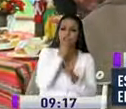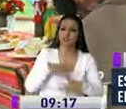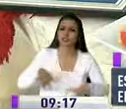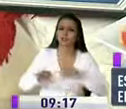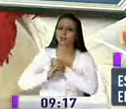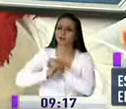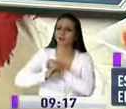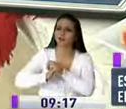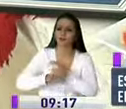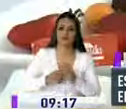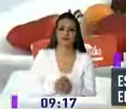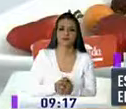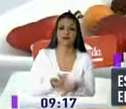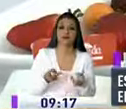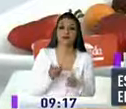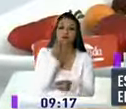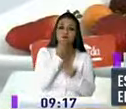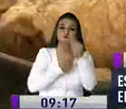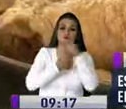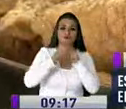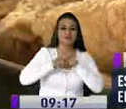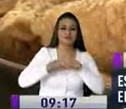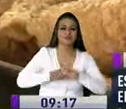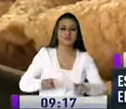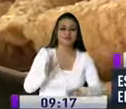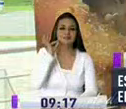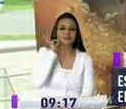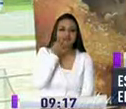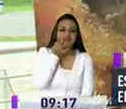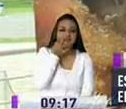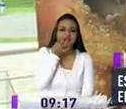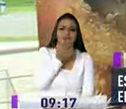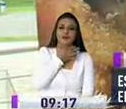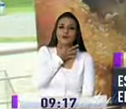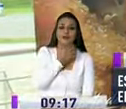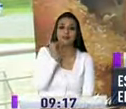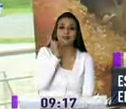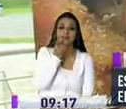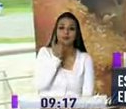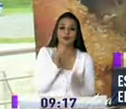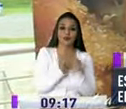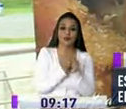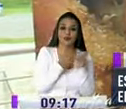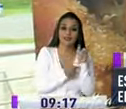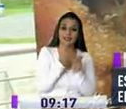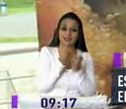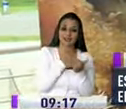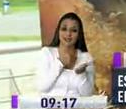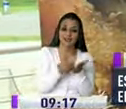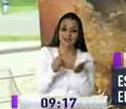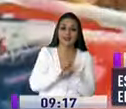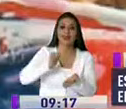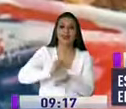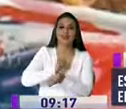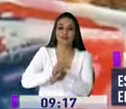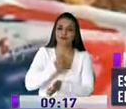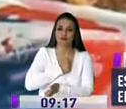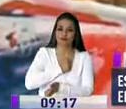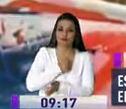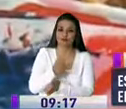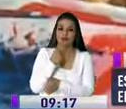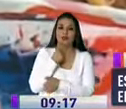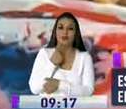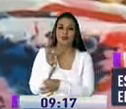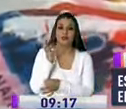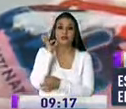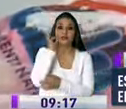promoción. Además de su variada gastronomía que conquista paladares. Desayunos con nata, nata y queso propios del Cantón Mejía. Tenemos postres